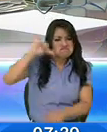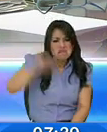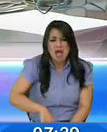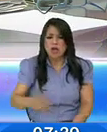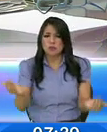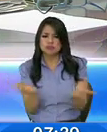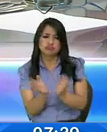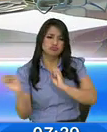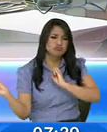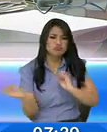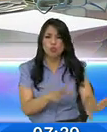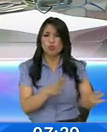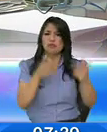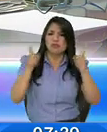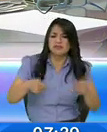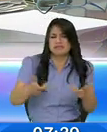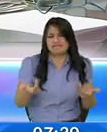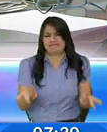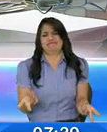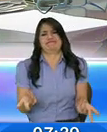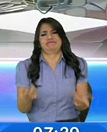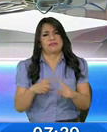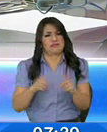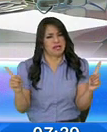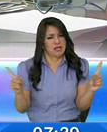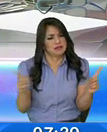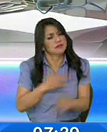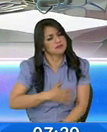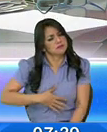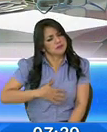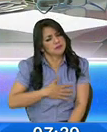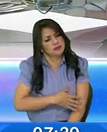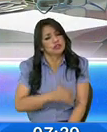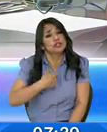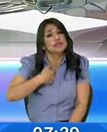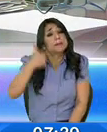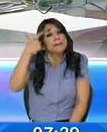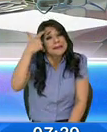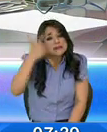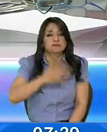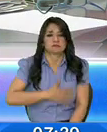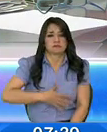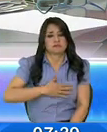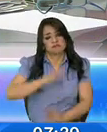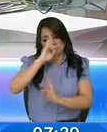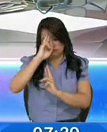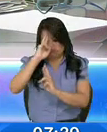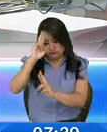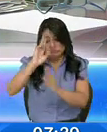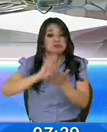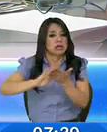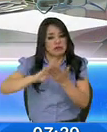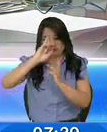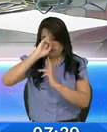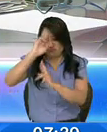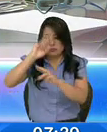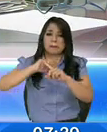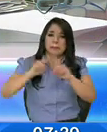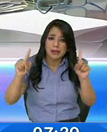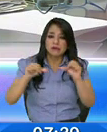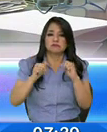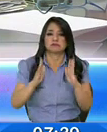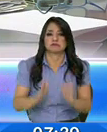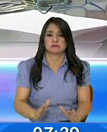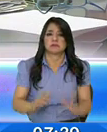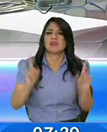para nada que hay bueno por favor yo diría con este vídeo comedimiento reiteró los asambleístas